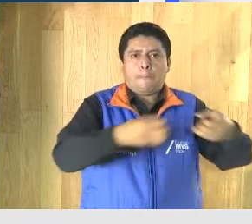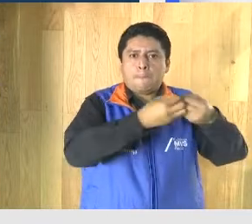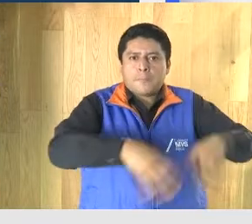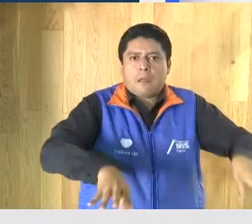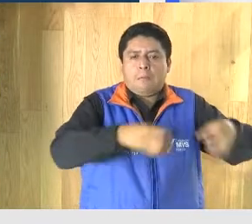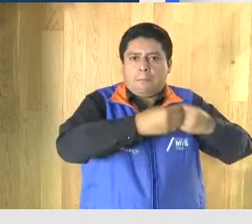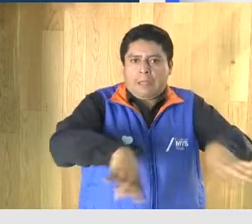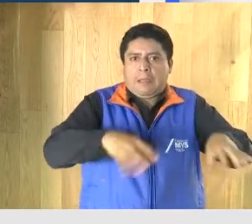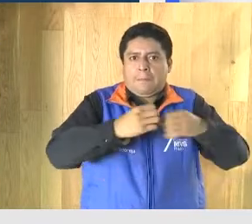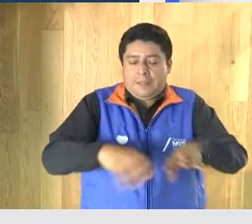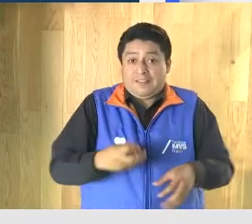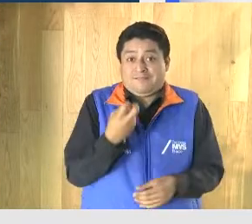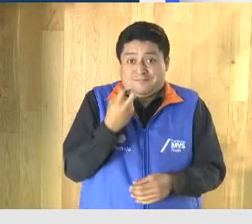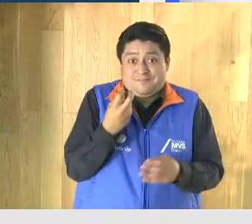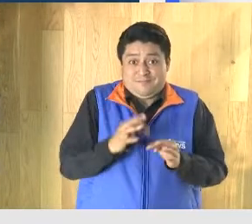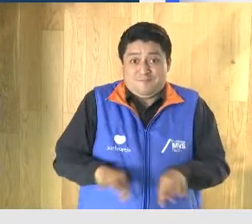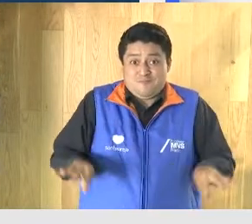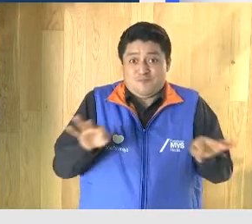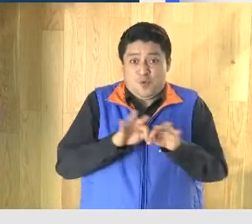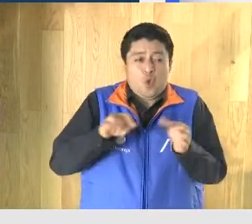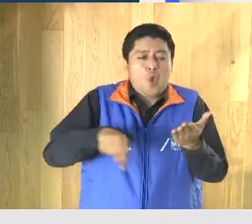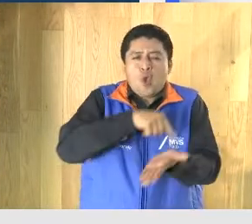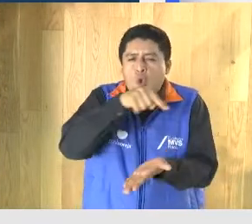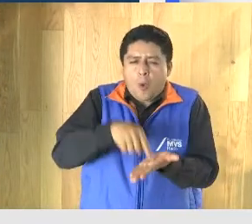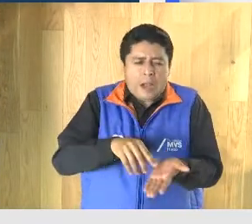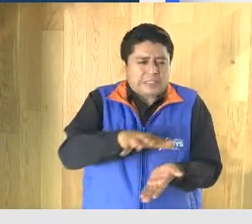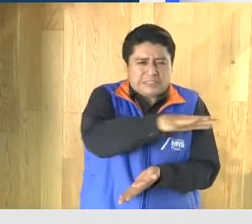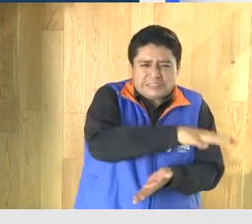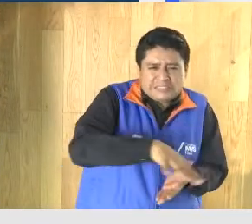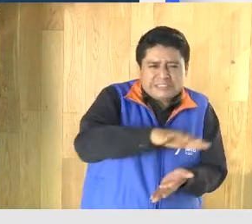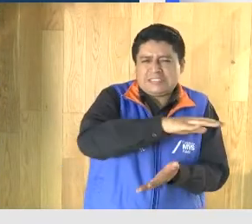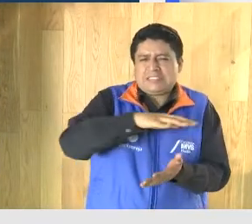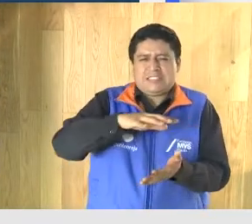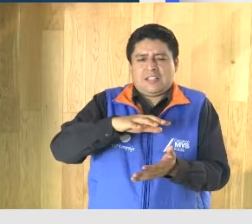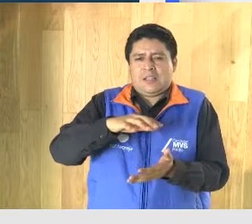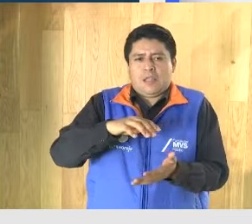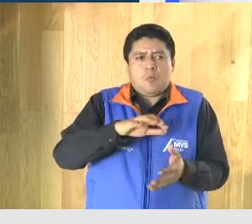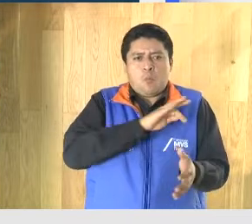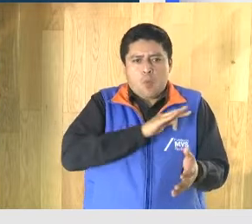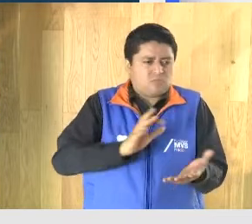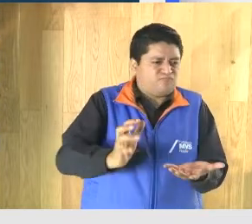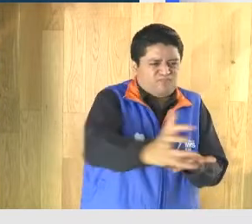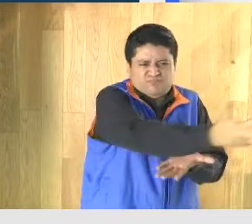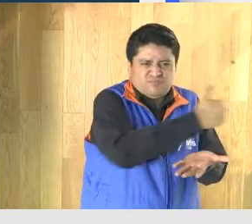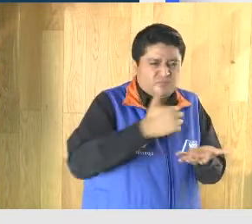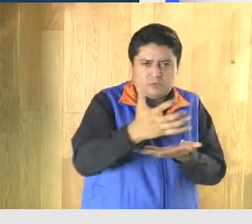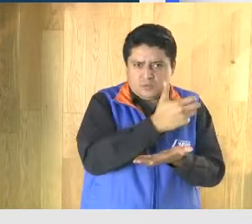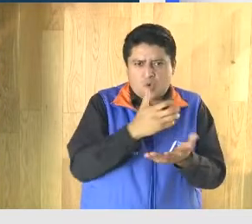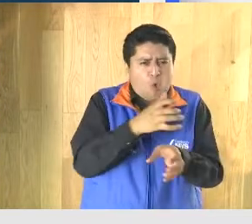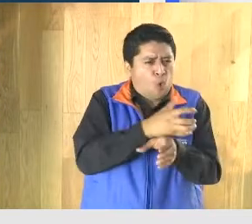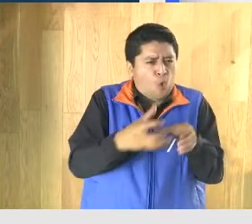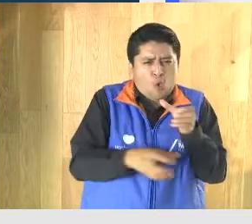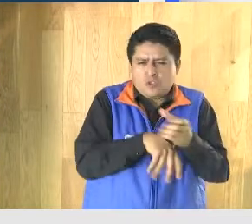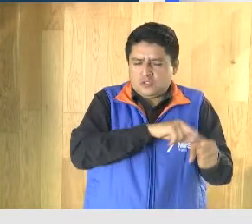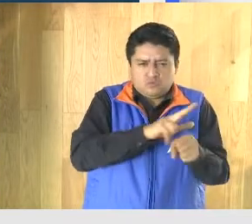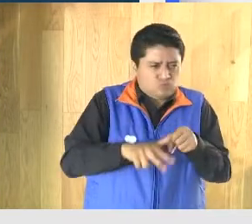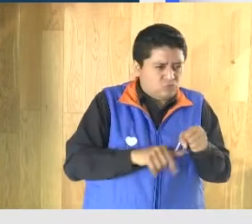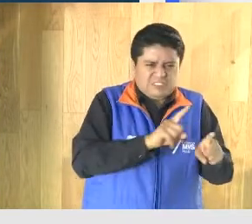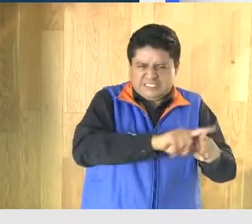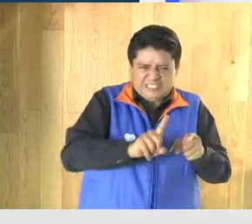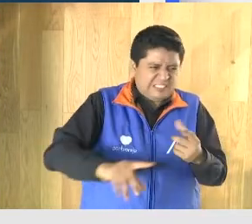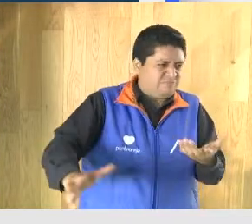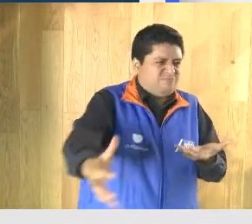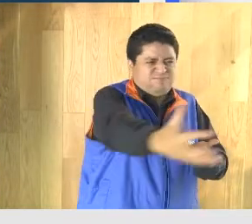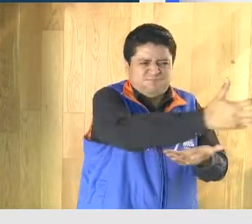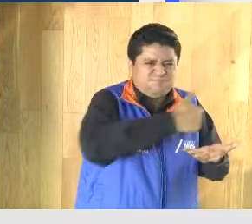servicios ecosistémicos, ¿no? Que al final es, entre ellos, los servicios de aprovisionamiento, ¿no? Todo lo que la naturaleza nos da de una